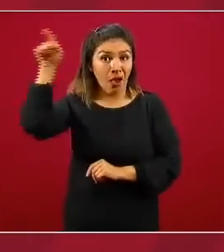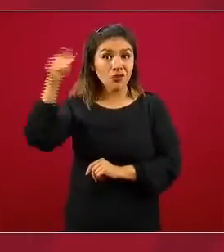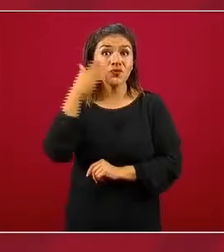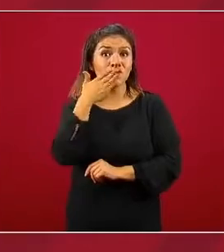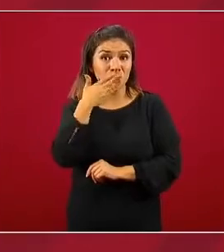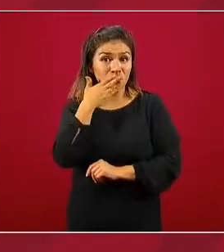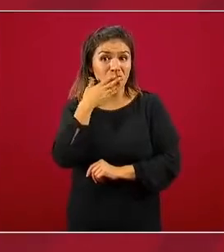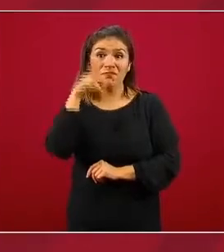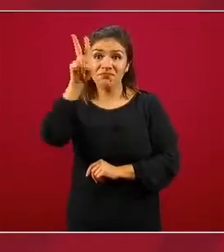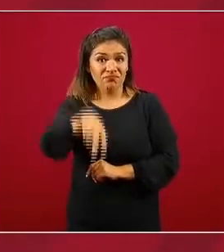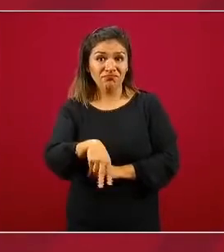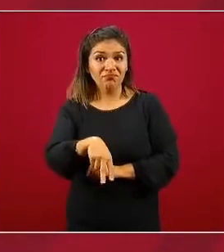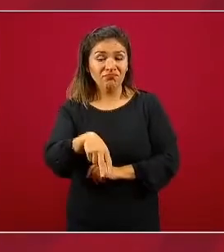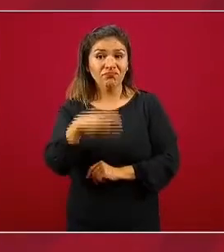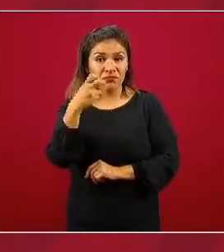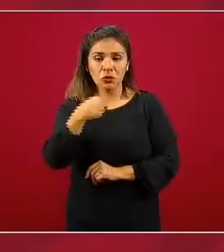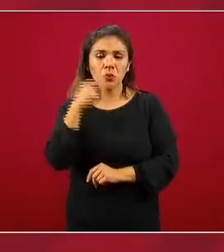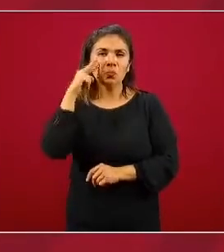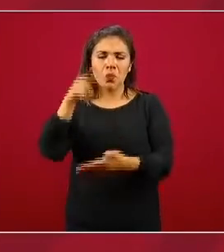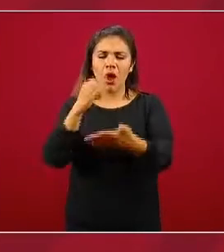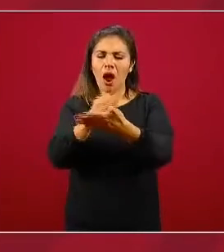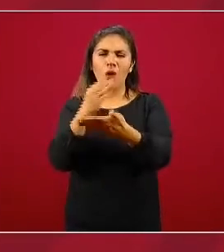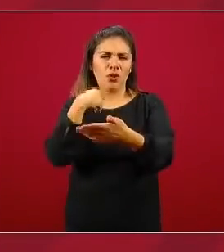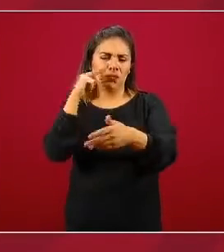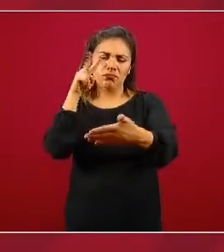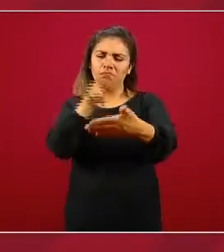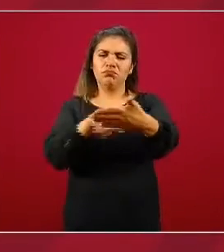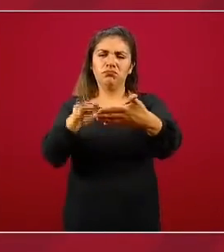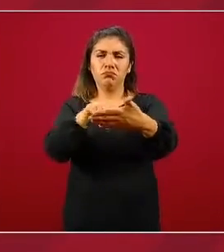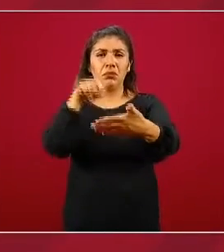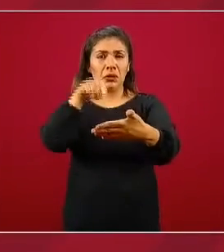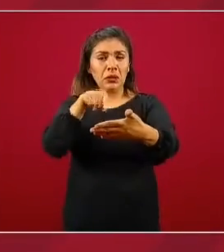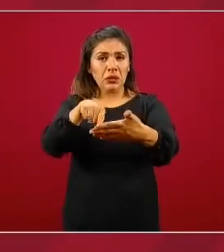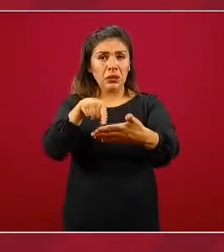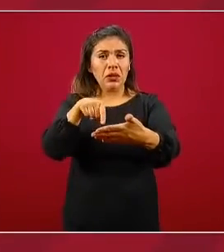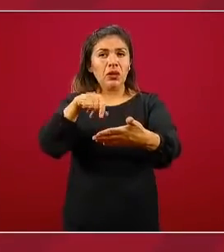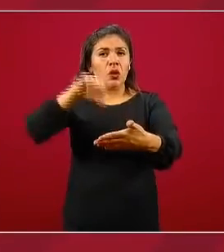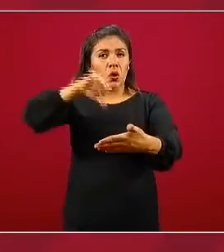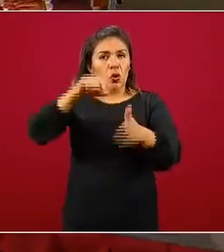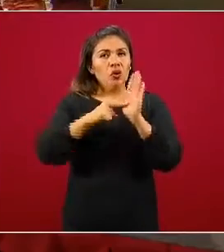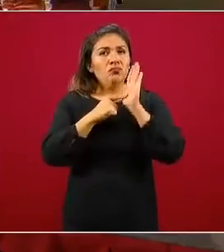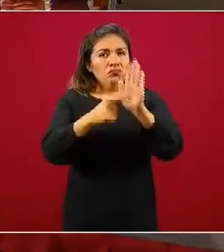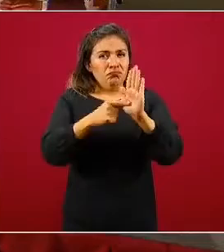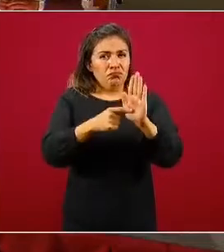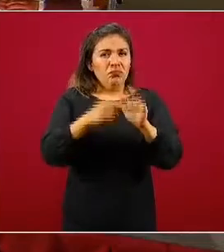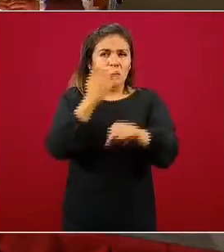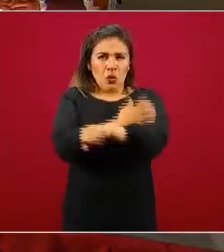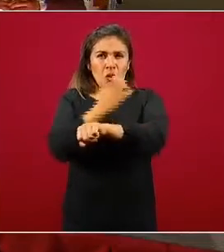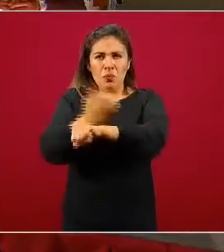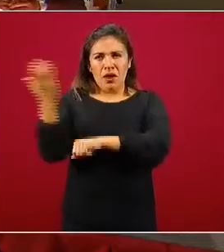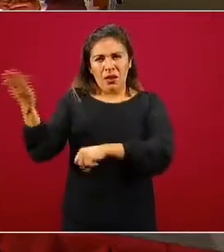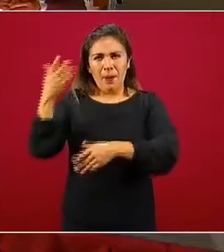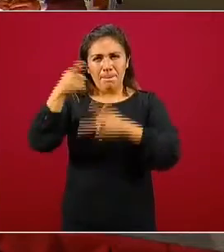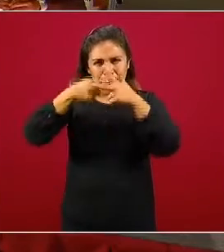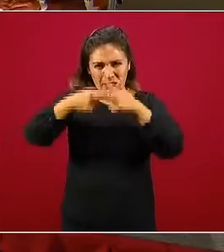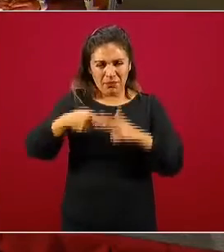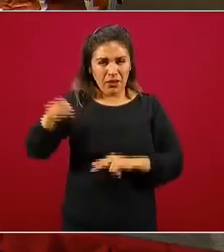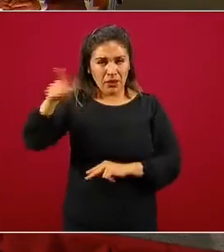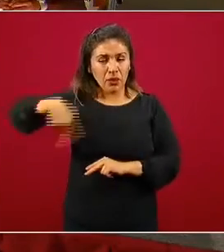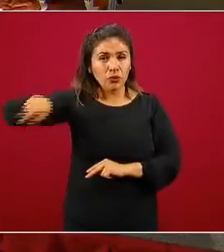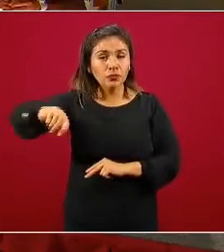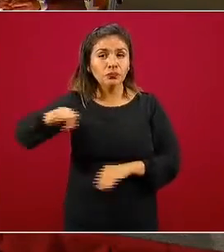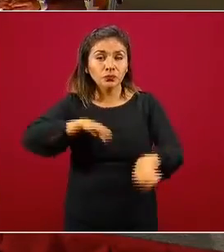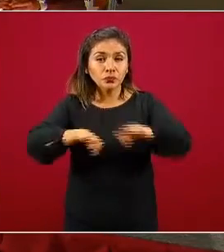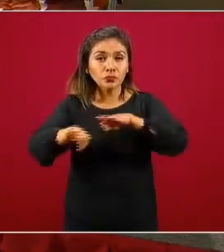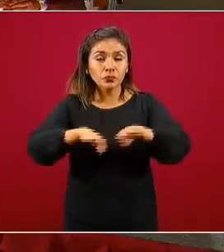puedo compartir de manera informal, lo estoy viendo frente a mis ojos, el informe técnico que nos comparten los colegas matemáticos.